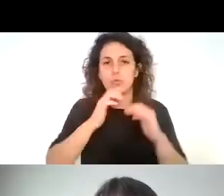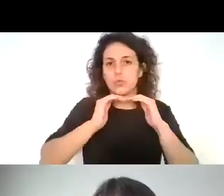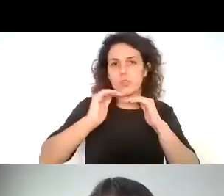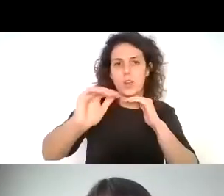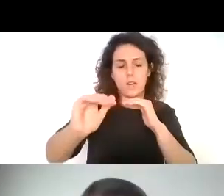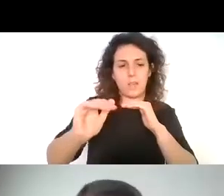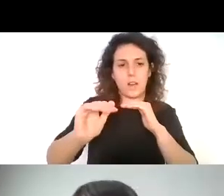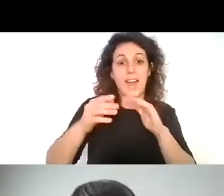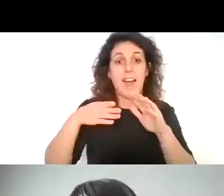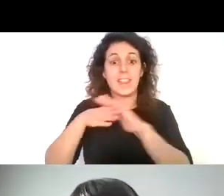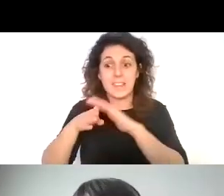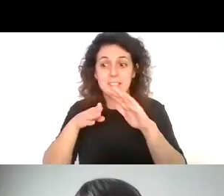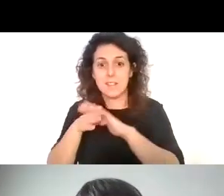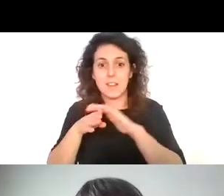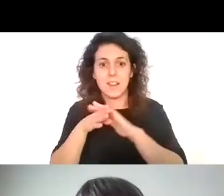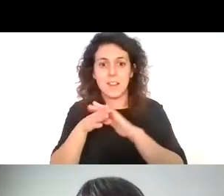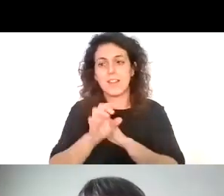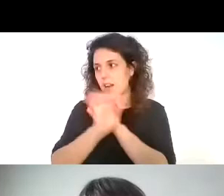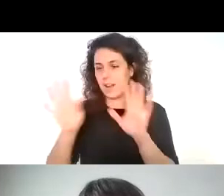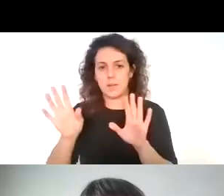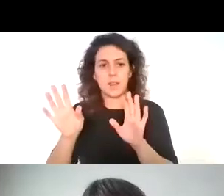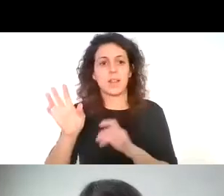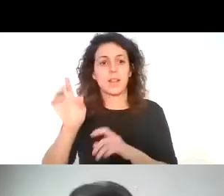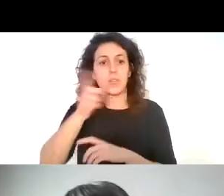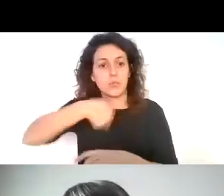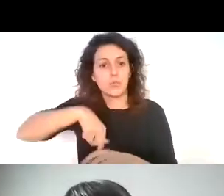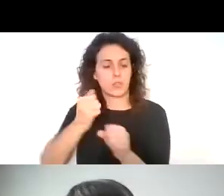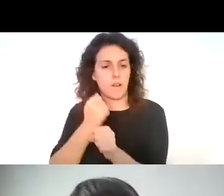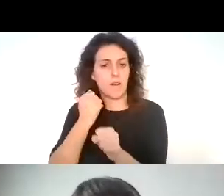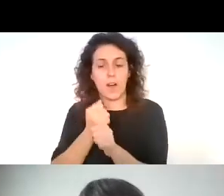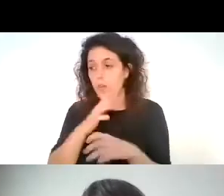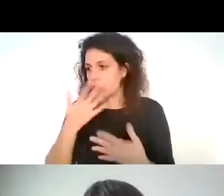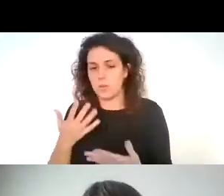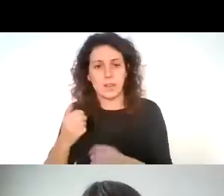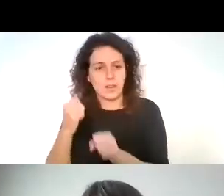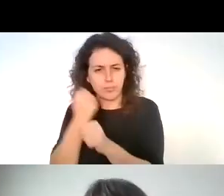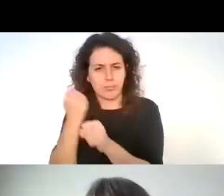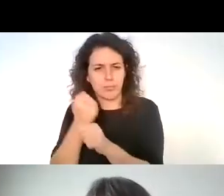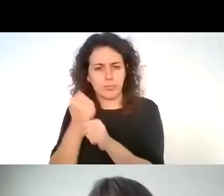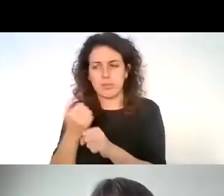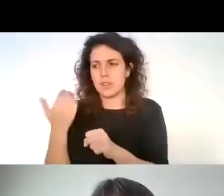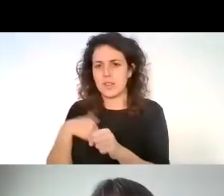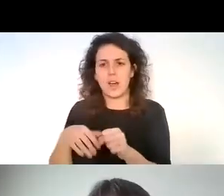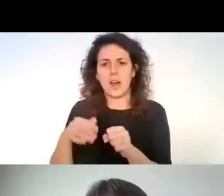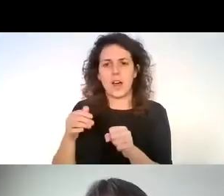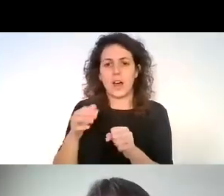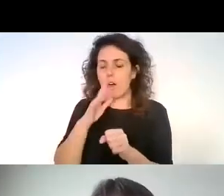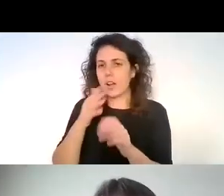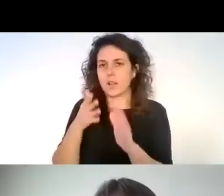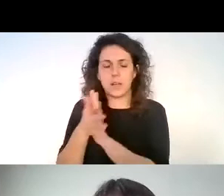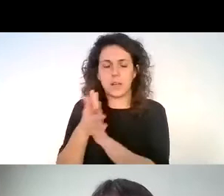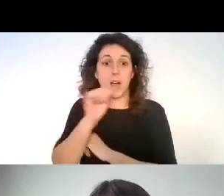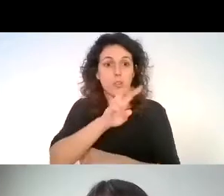y accesibilidad, evidentemente, pues es lo que vamos a trabajar y estamos trabajando un poco más ya desde, ahora vamos a explicar,